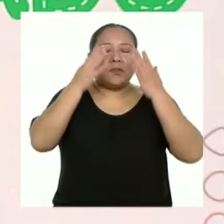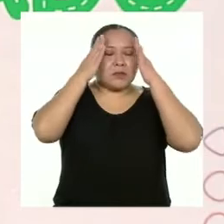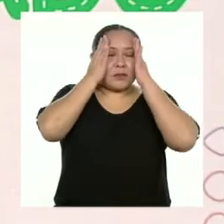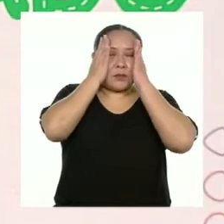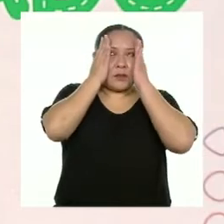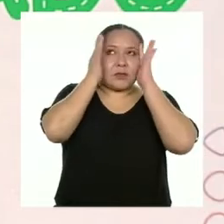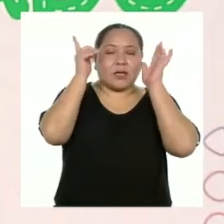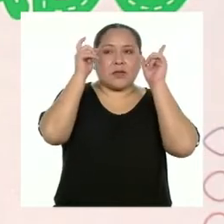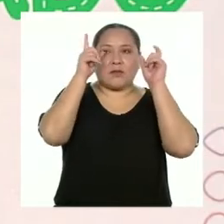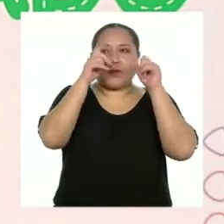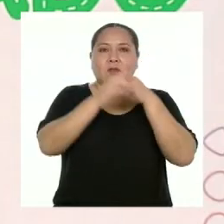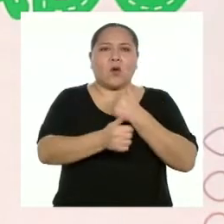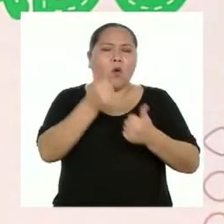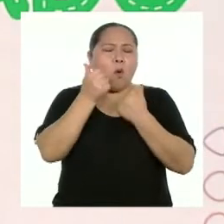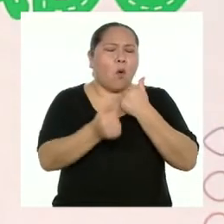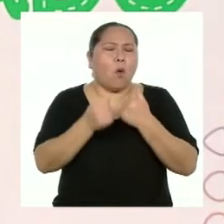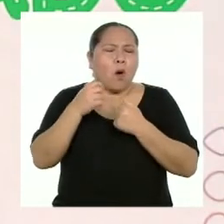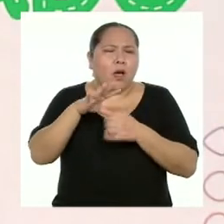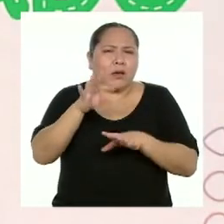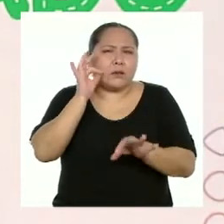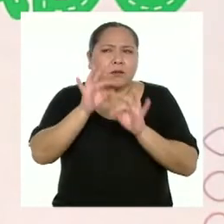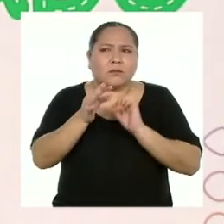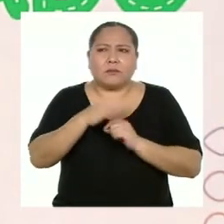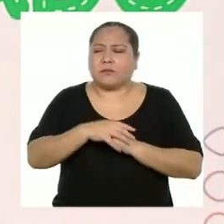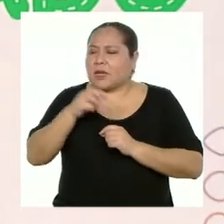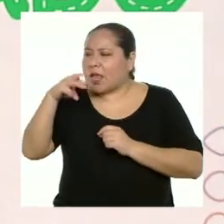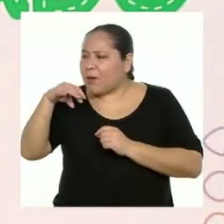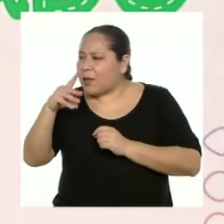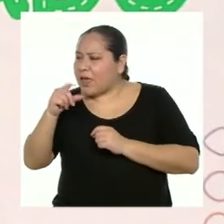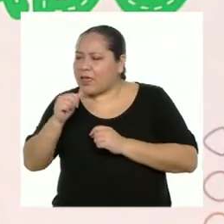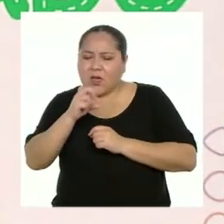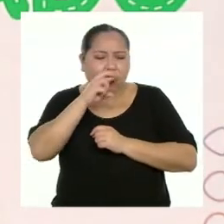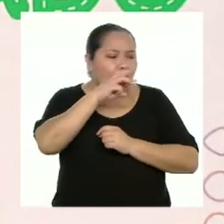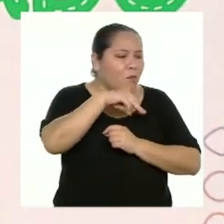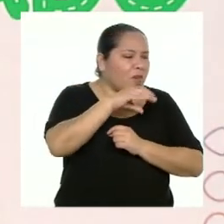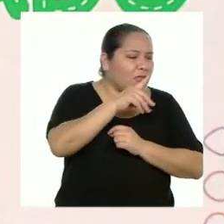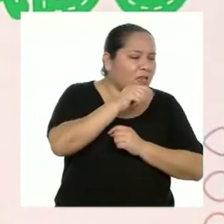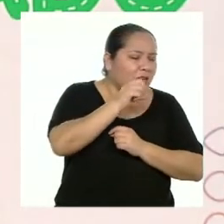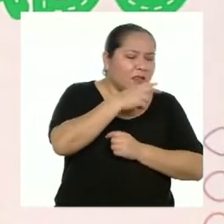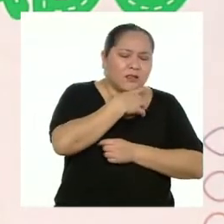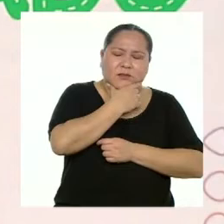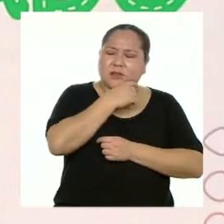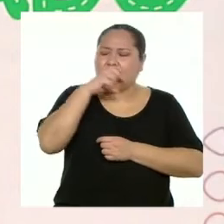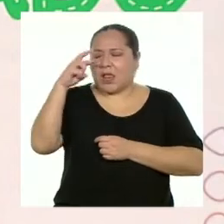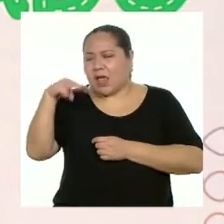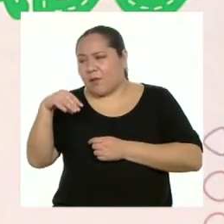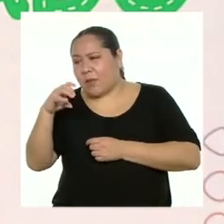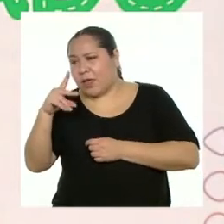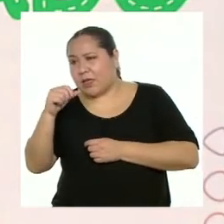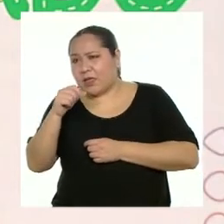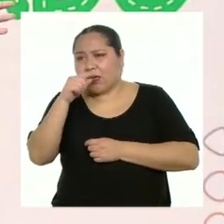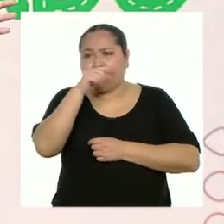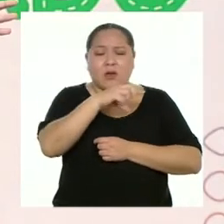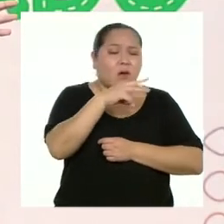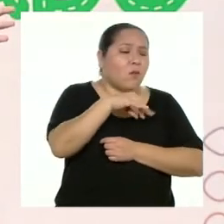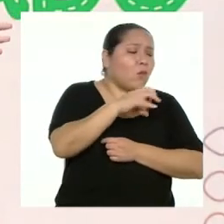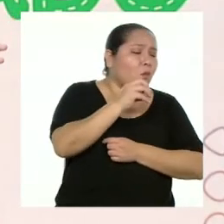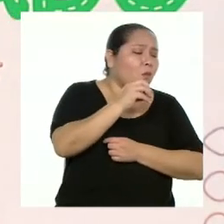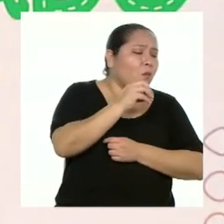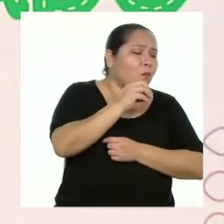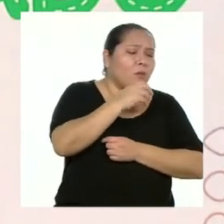encrucijada! ¿Cuál elegir? ¿La media o la mediana? ¿La media o la